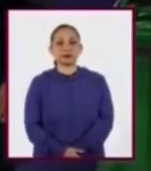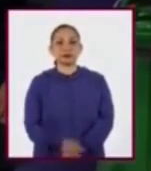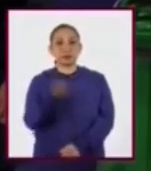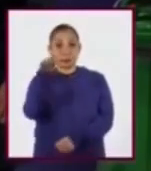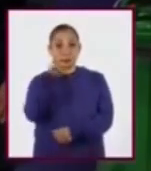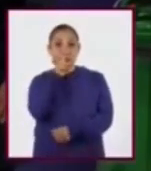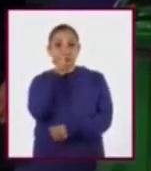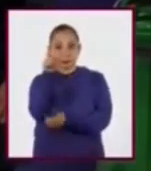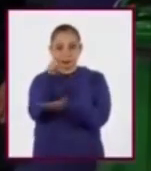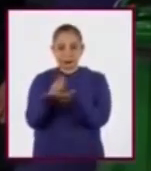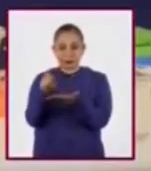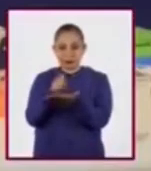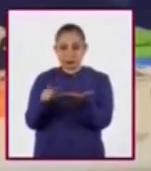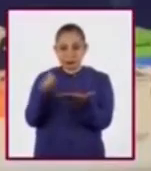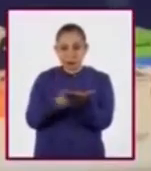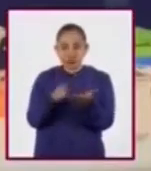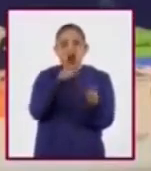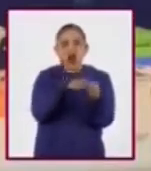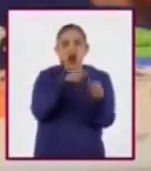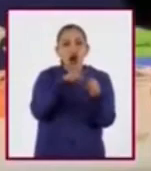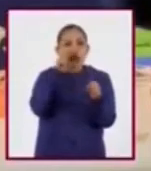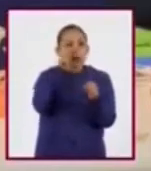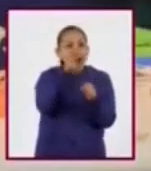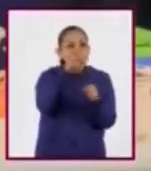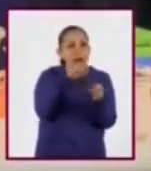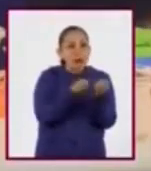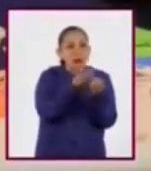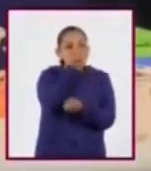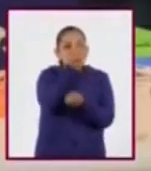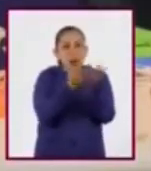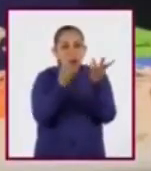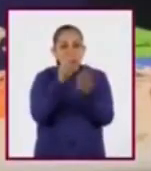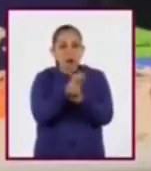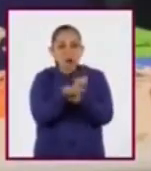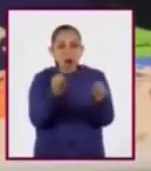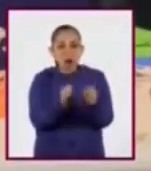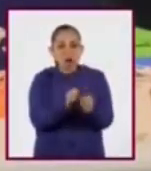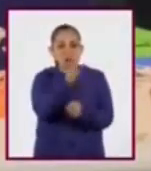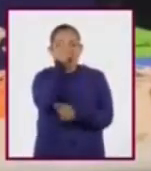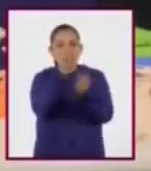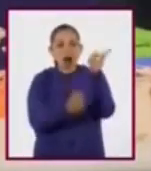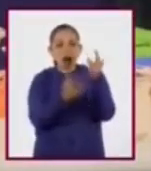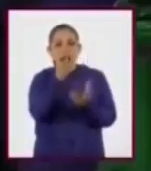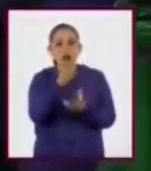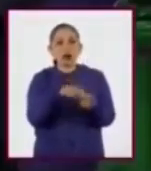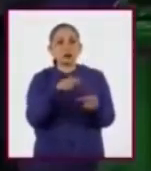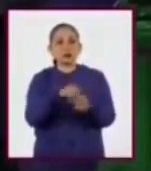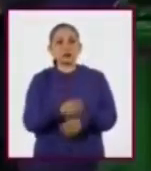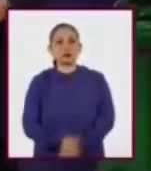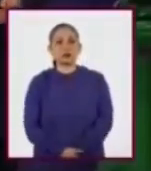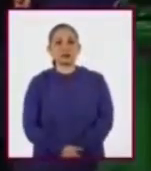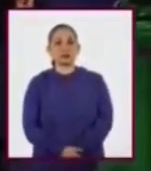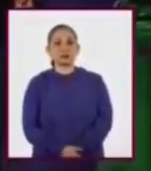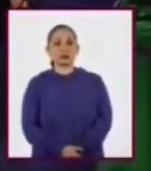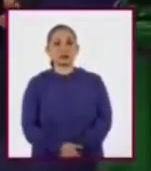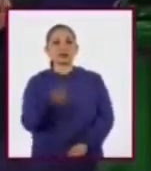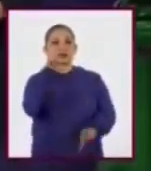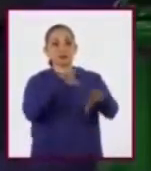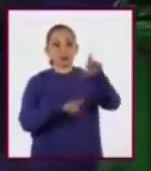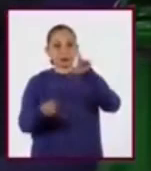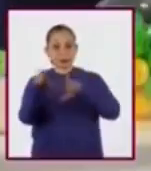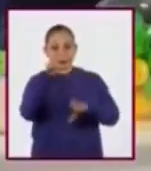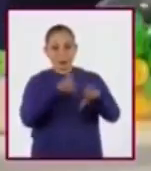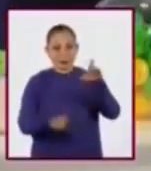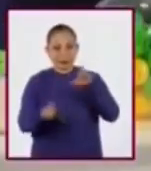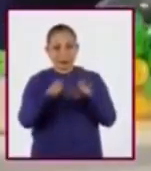Registren sus resultados y los colores que van observando durante esta explosión de fuego de colores. La química